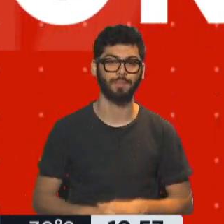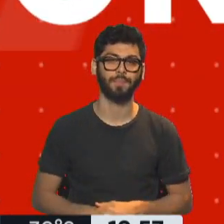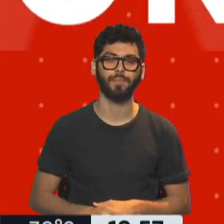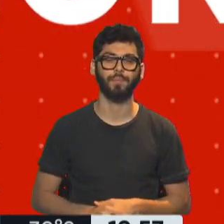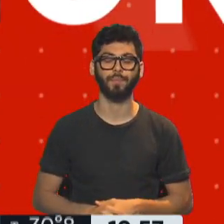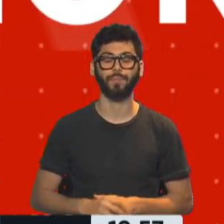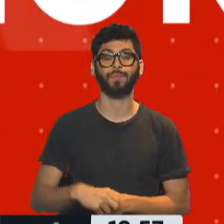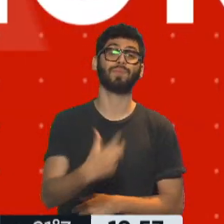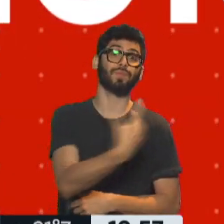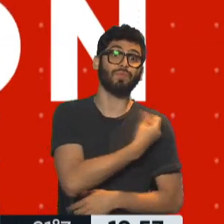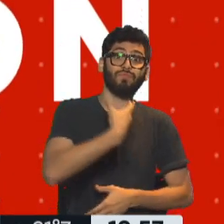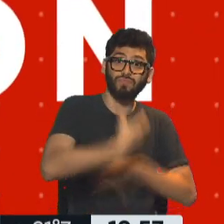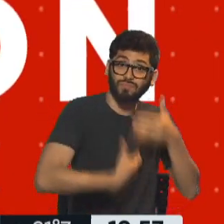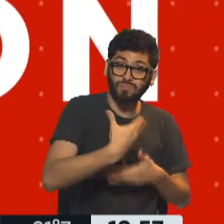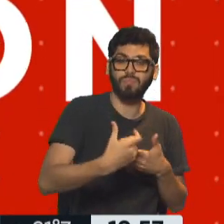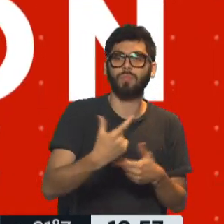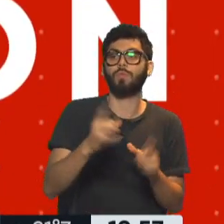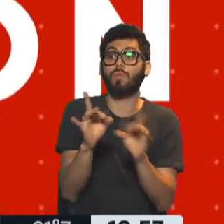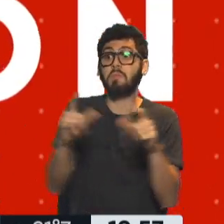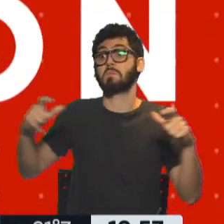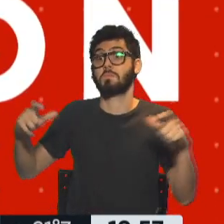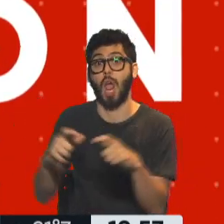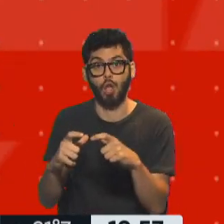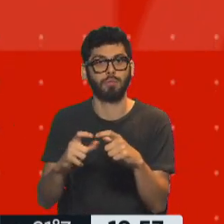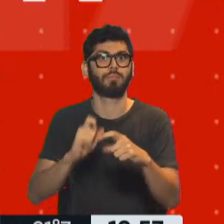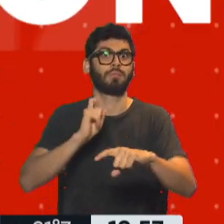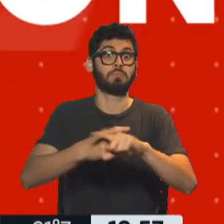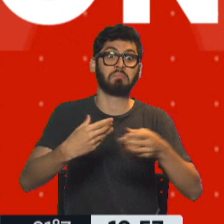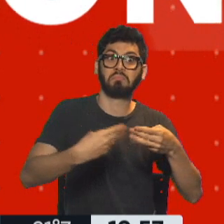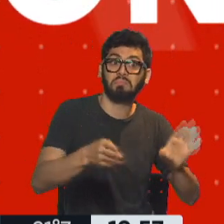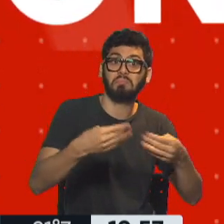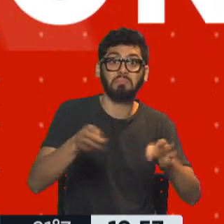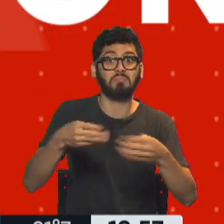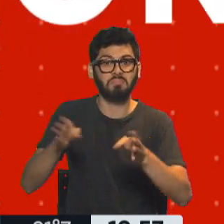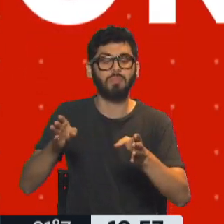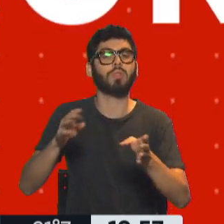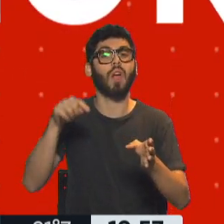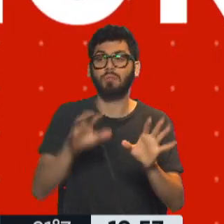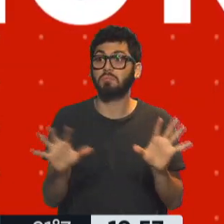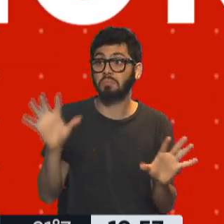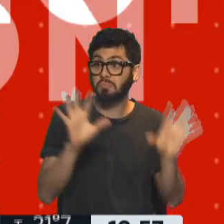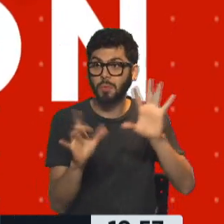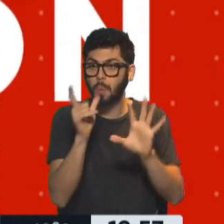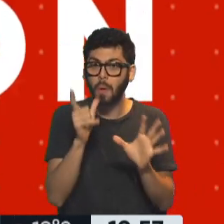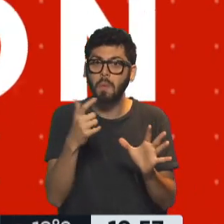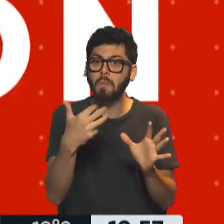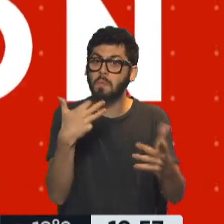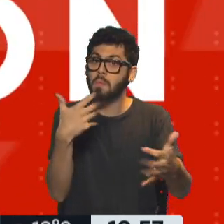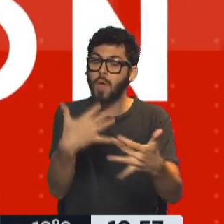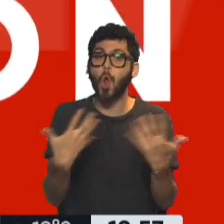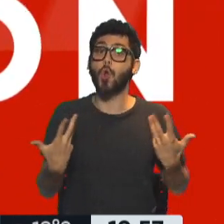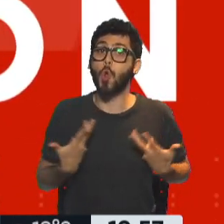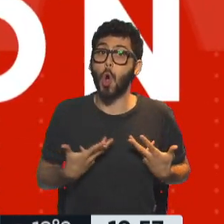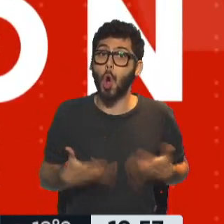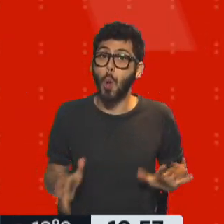Con el avance de la vacunación, la disminución de los contagios y las mayores aperturas, se va conformando la idea de una nueva normalidad. Pero ¿cuáles son los enigmas